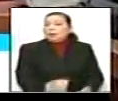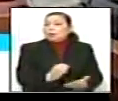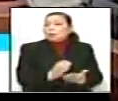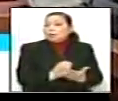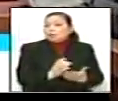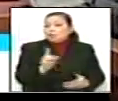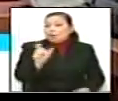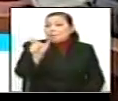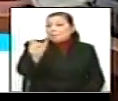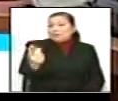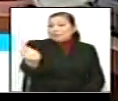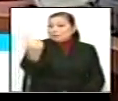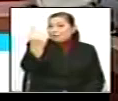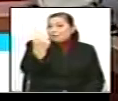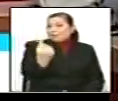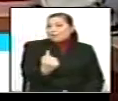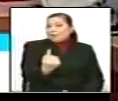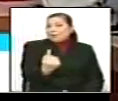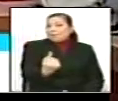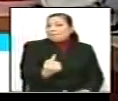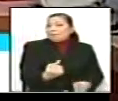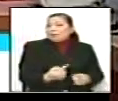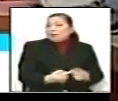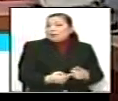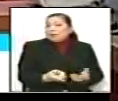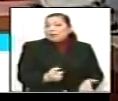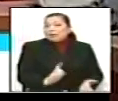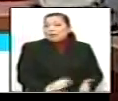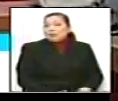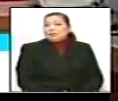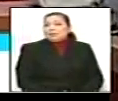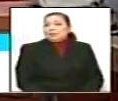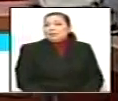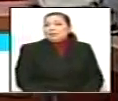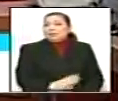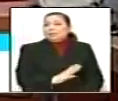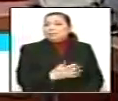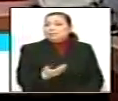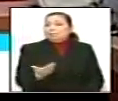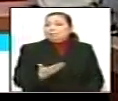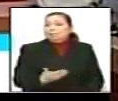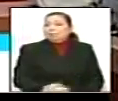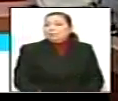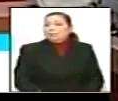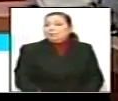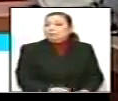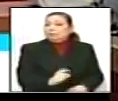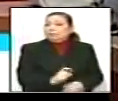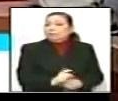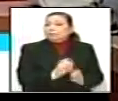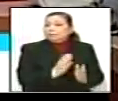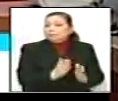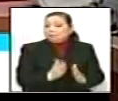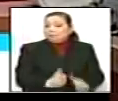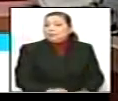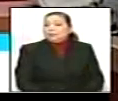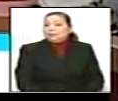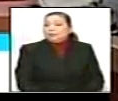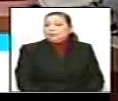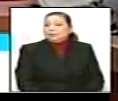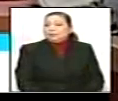a alguien que no reúne el perfil y que a cargo y erario del Estado yo lo capacite para un determinado